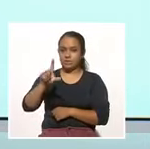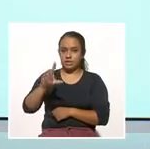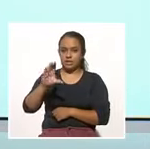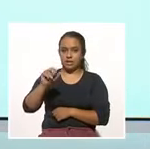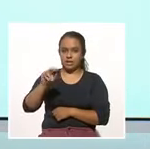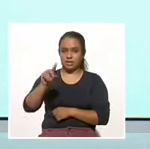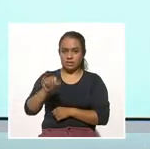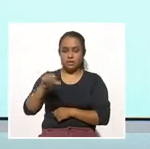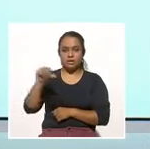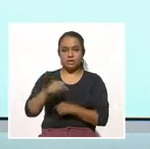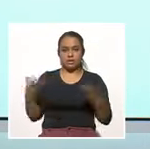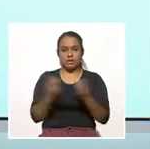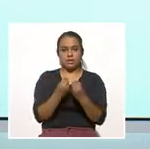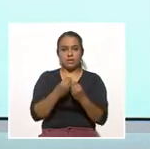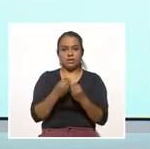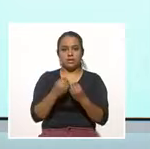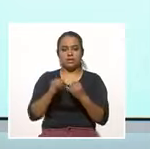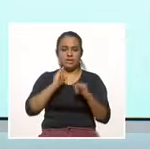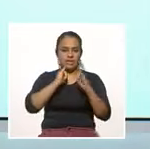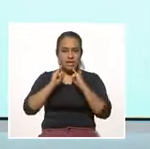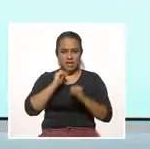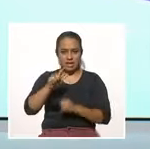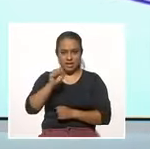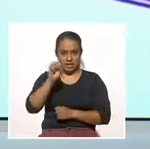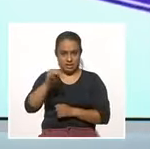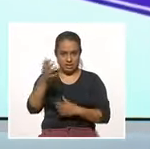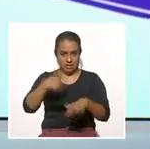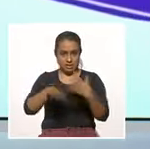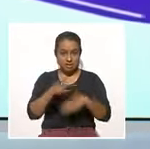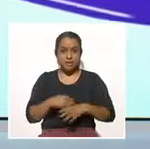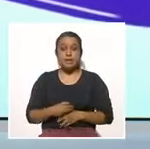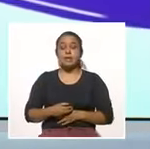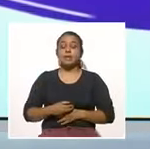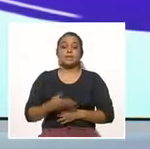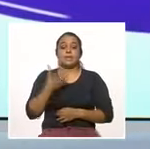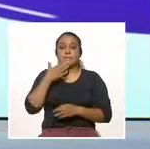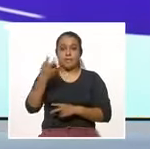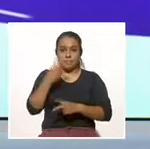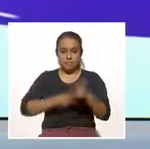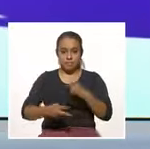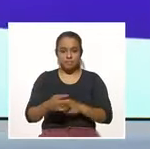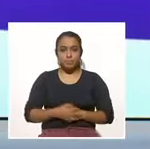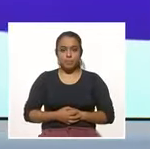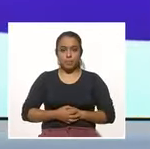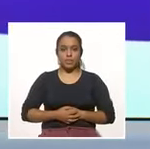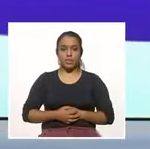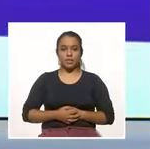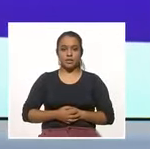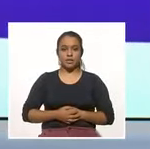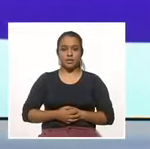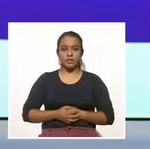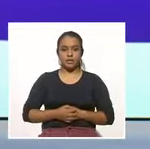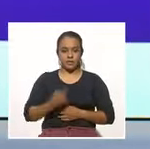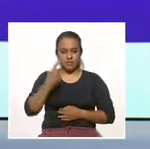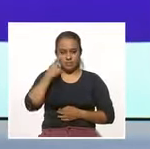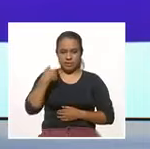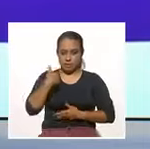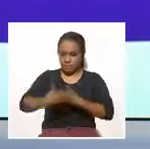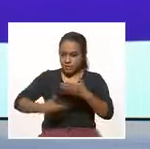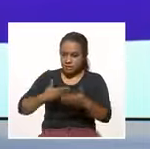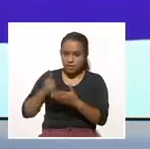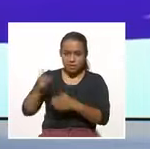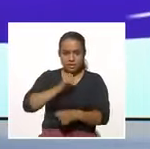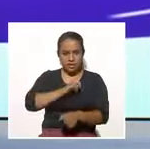acompañan en el lenguaje de señas mexicanas, así que bienvenidas a ellas también. Y le voy a presentar a